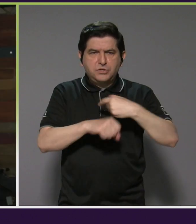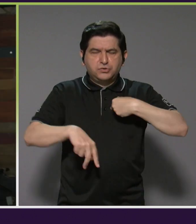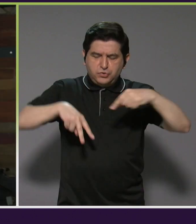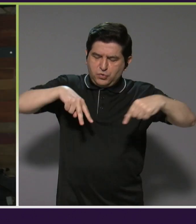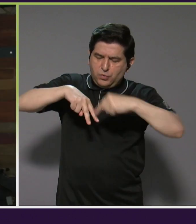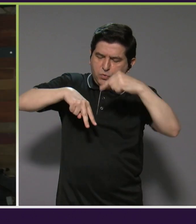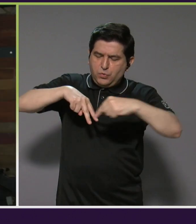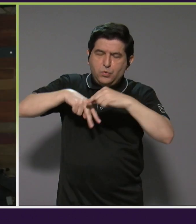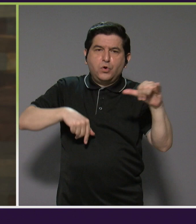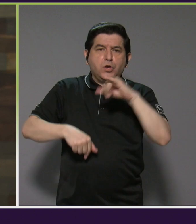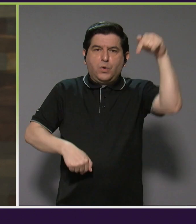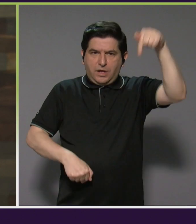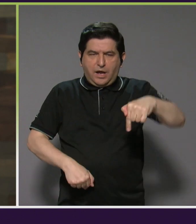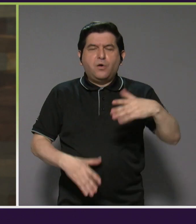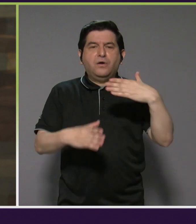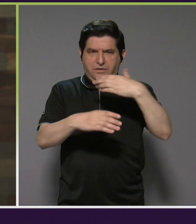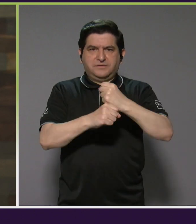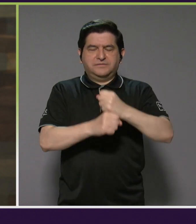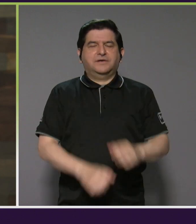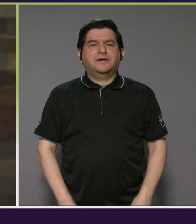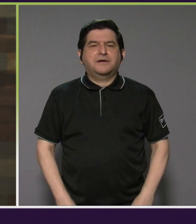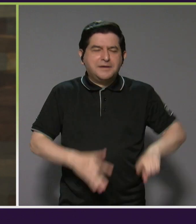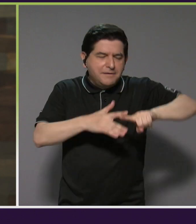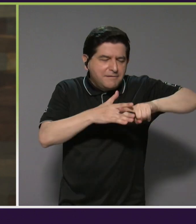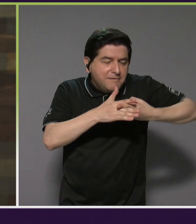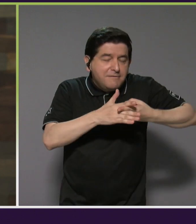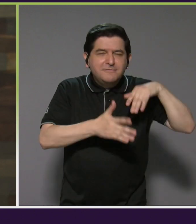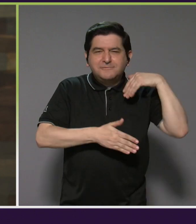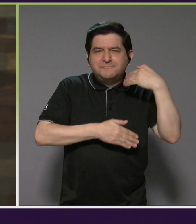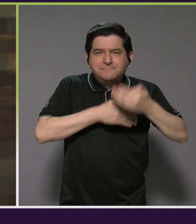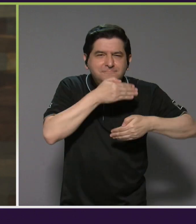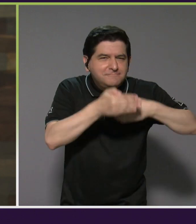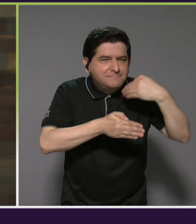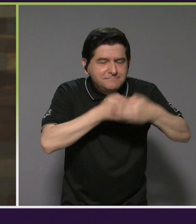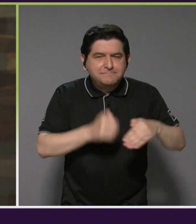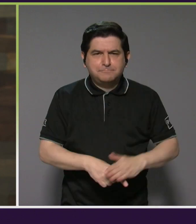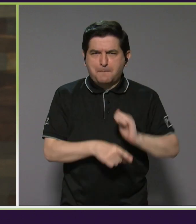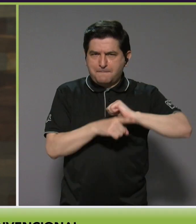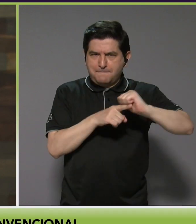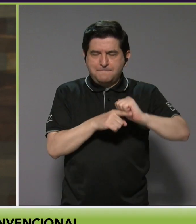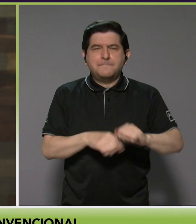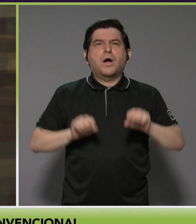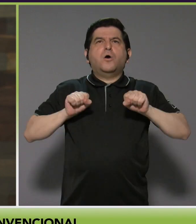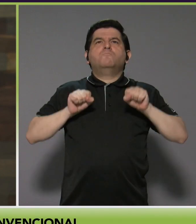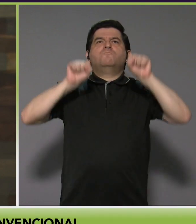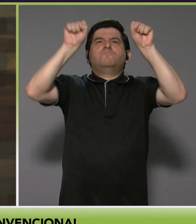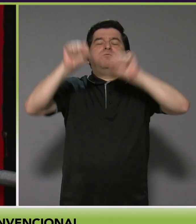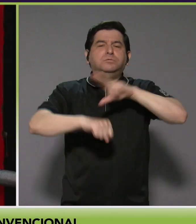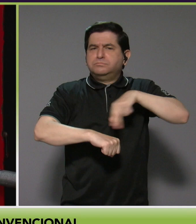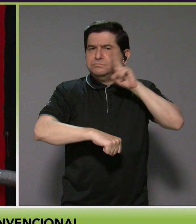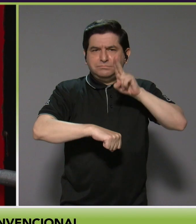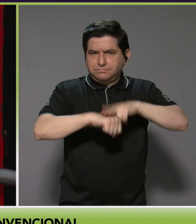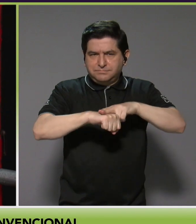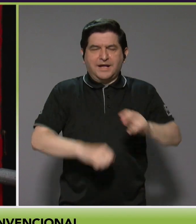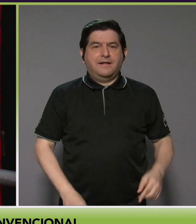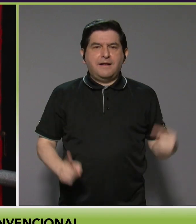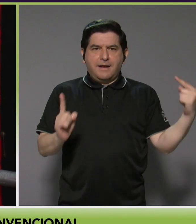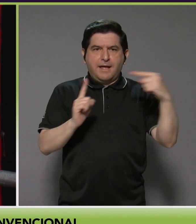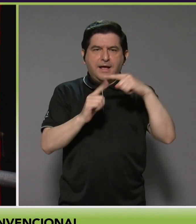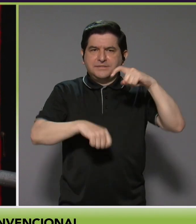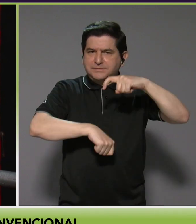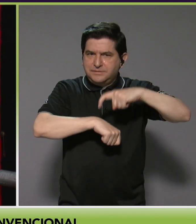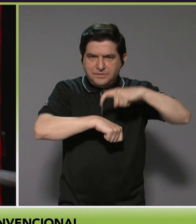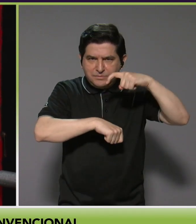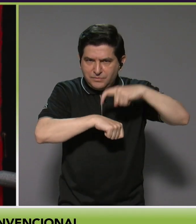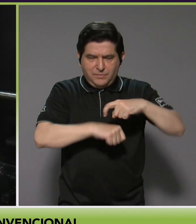hacer lo que hago hoy. Entonces empecé en ese proceso y entrenaba powerlifting convencional. Hasta que en algún